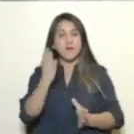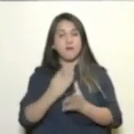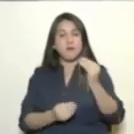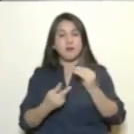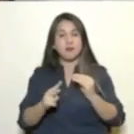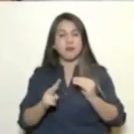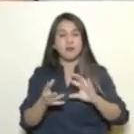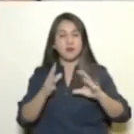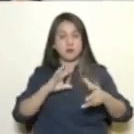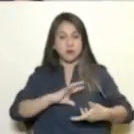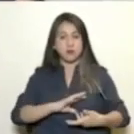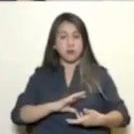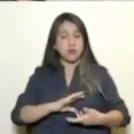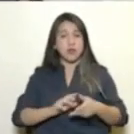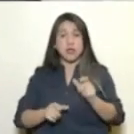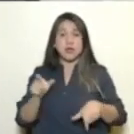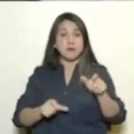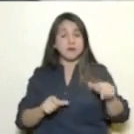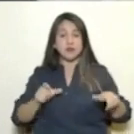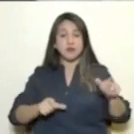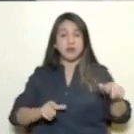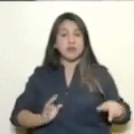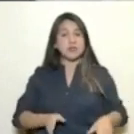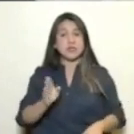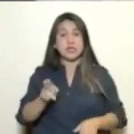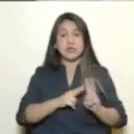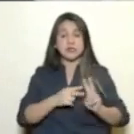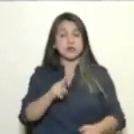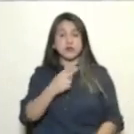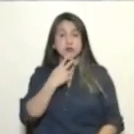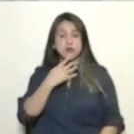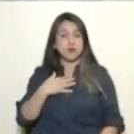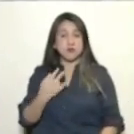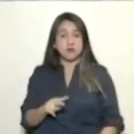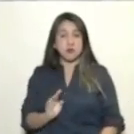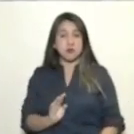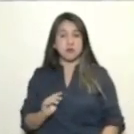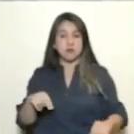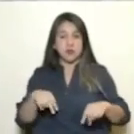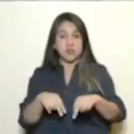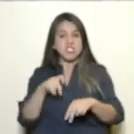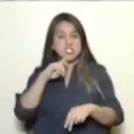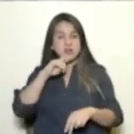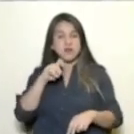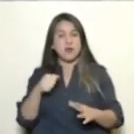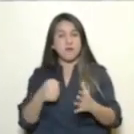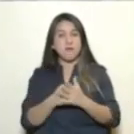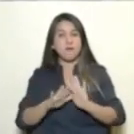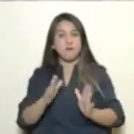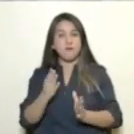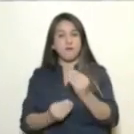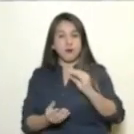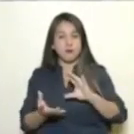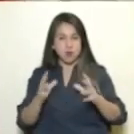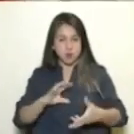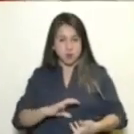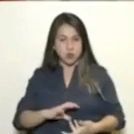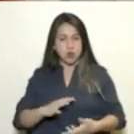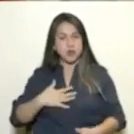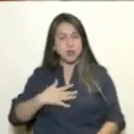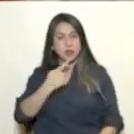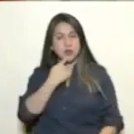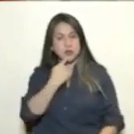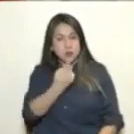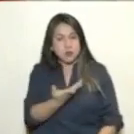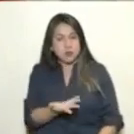y todo el mundo sigue haciendo su misma actividad. Y es nada menos que el fin del mundo. Y eso quería preguntarle porque,